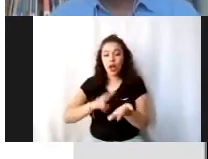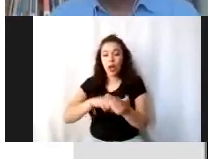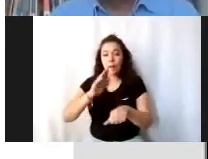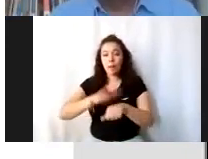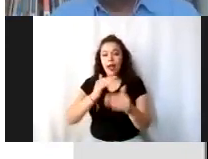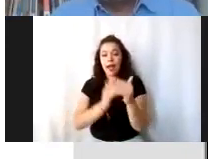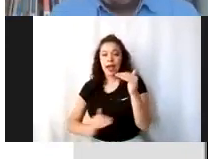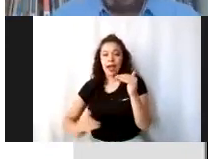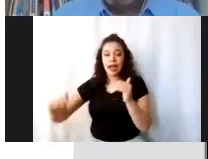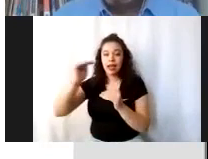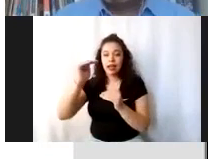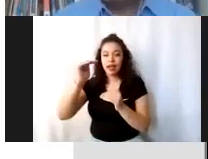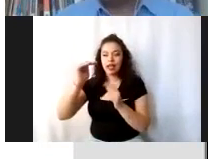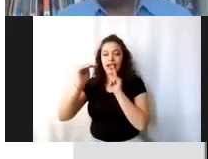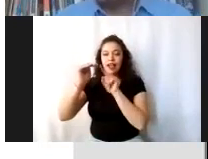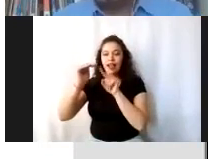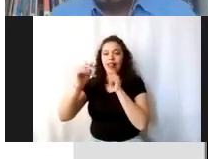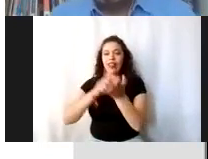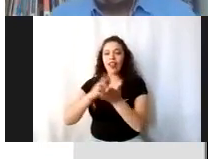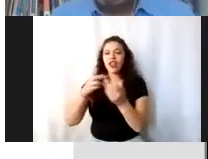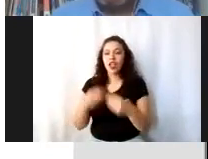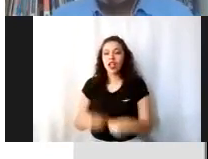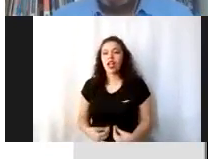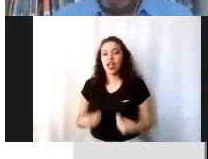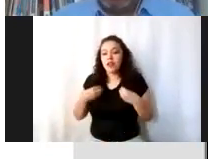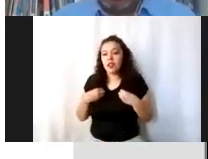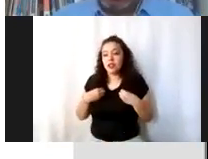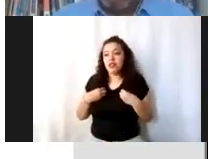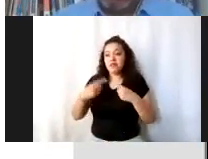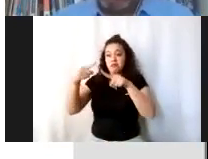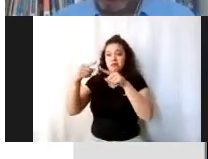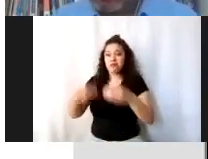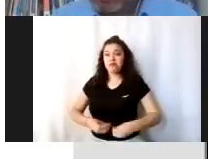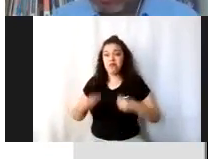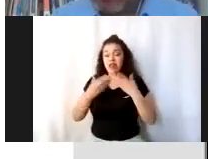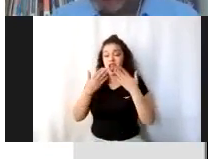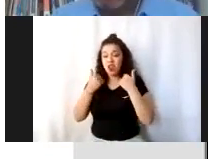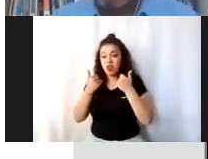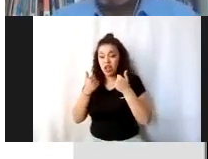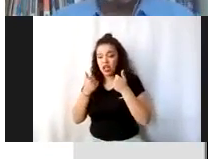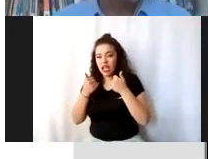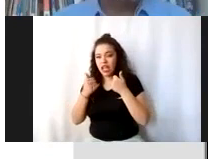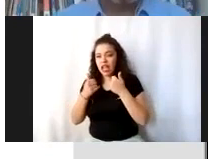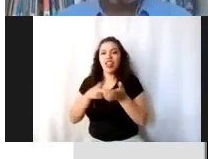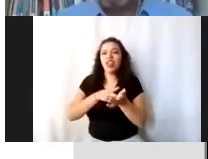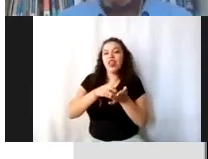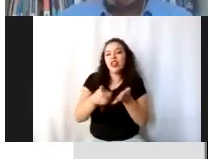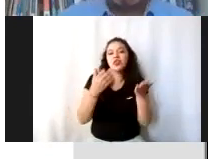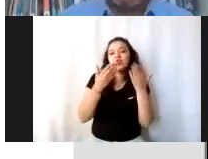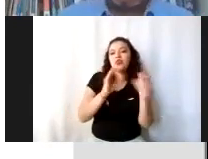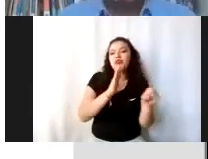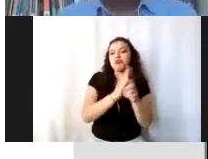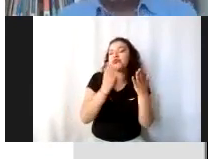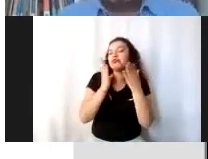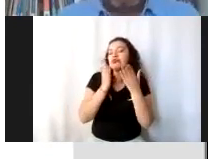derecho a la vida, que es el principal, y sin la vida, pues los demás derechos difícilmente se pueden ejercer. Entonces, en ese momento, ustedes pueden decir,